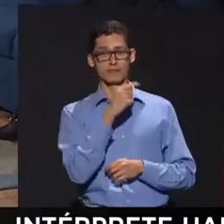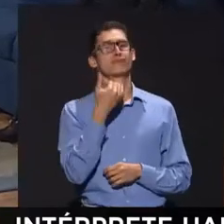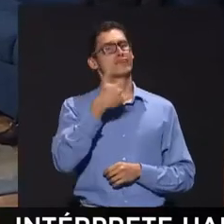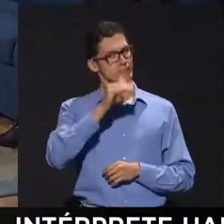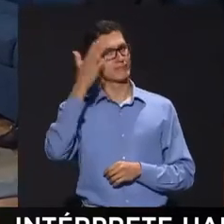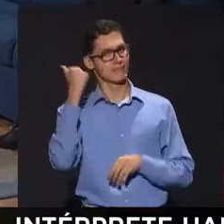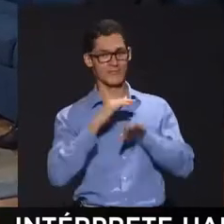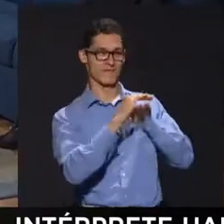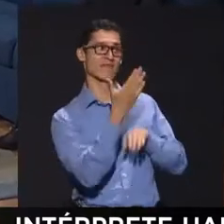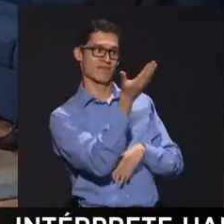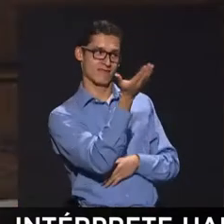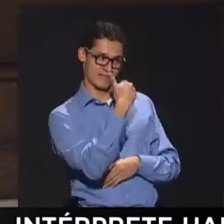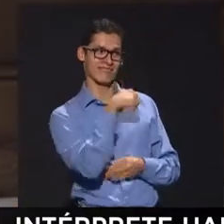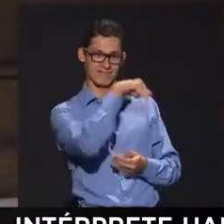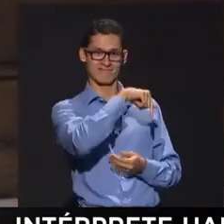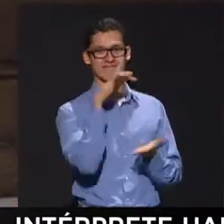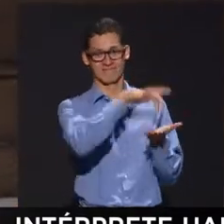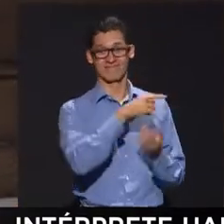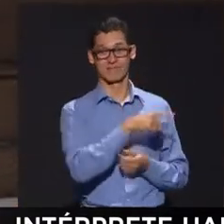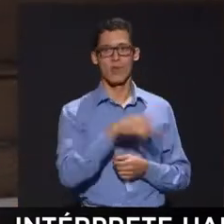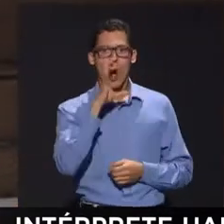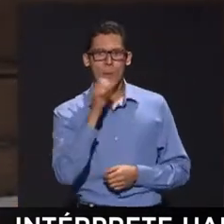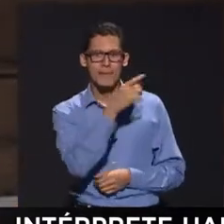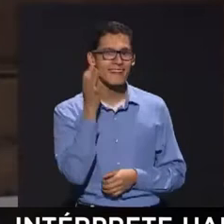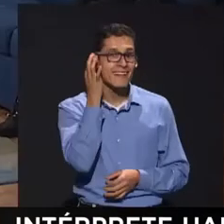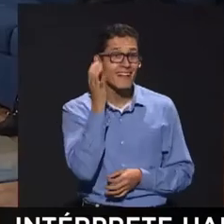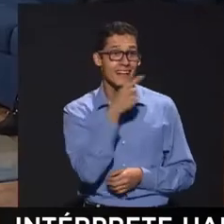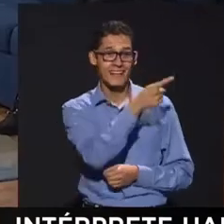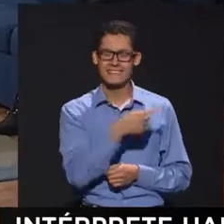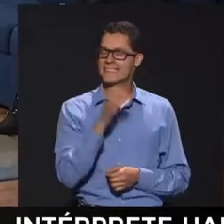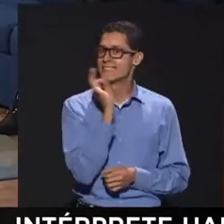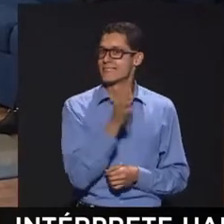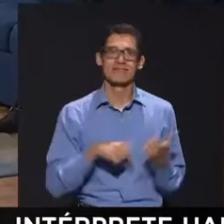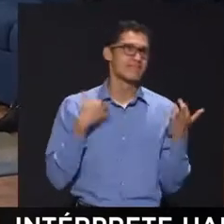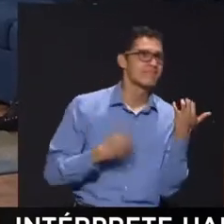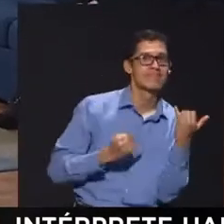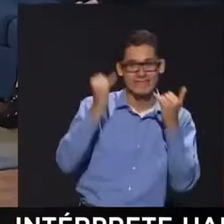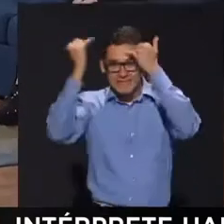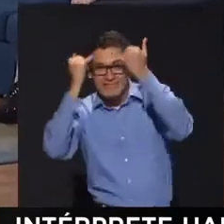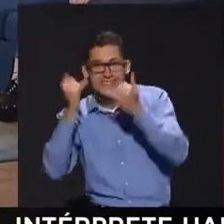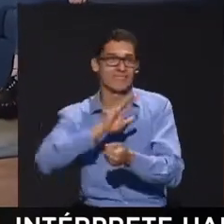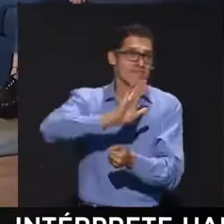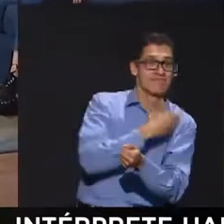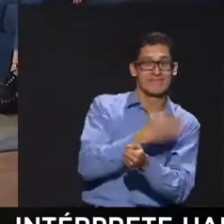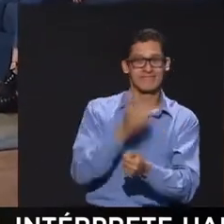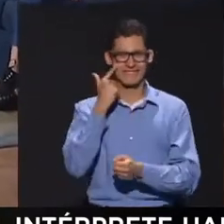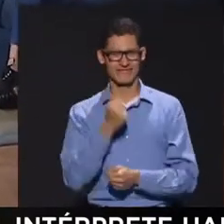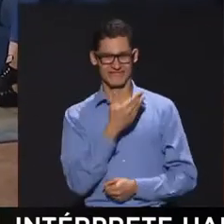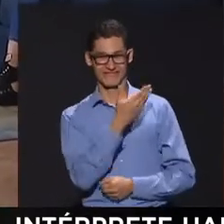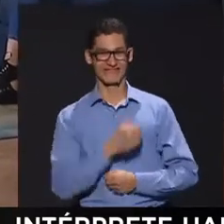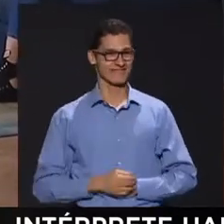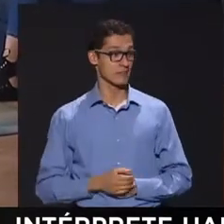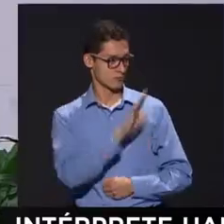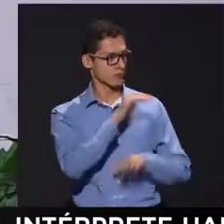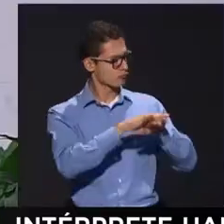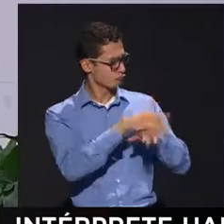artista que siempre ameniza y siempre le da vida a este programa. Entonces, yo quiero iniciar con usted, David, hoy en un ambiente amable, en